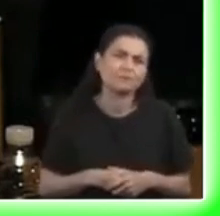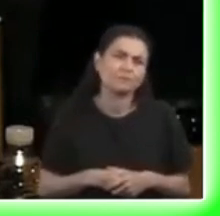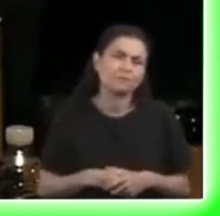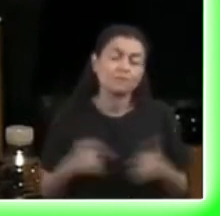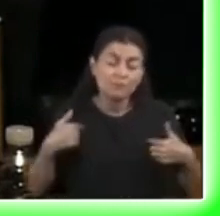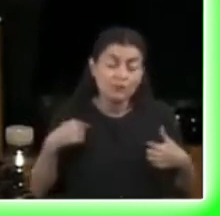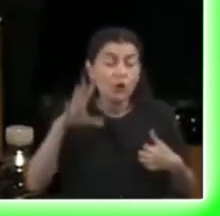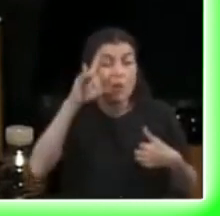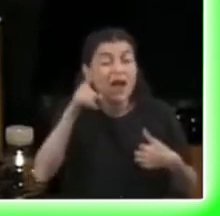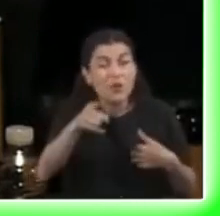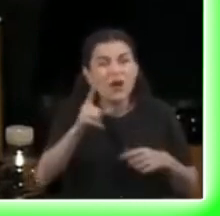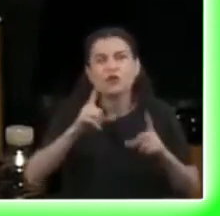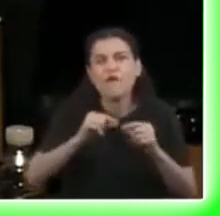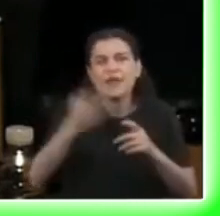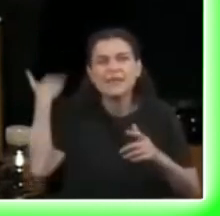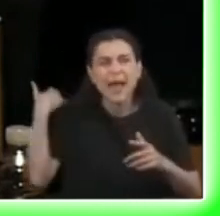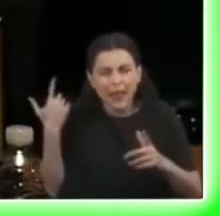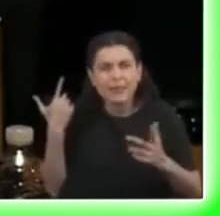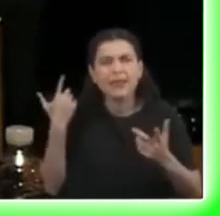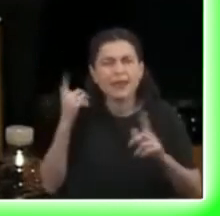Yo recuerdo que por esa fecha publiqué